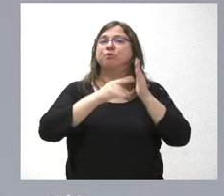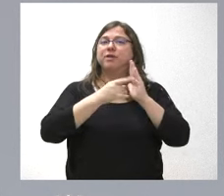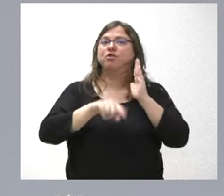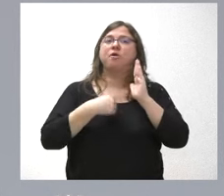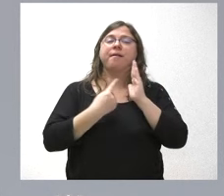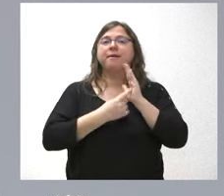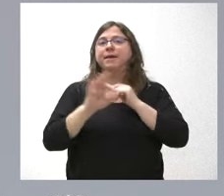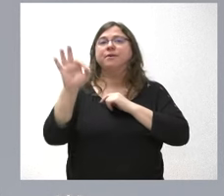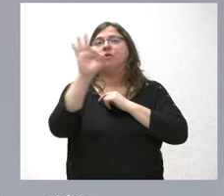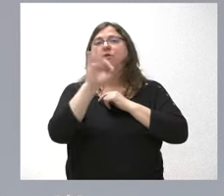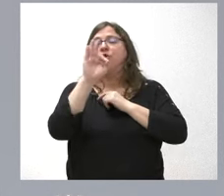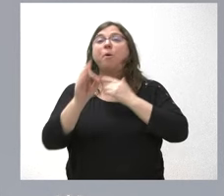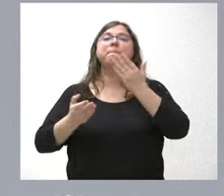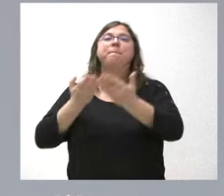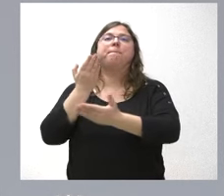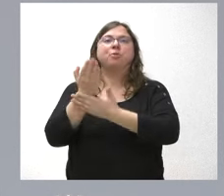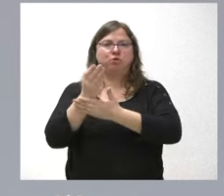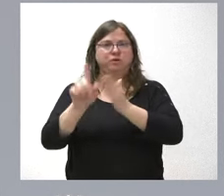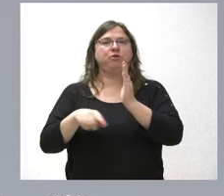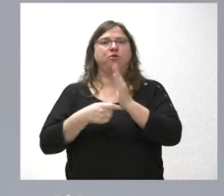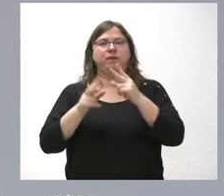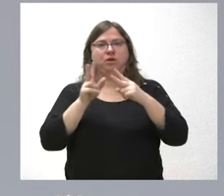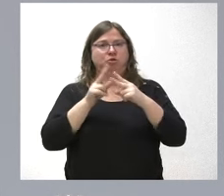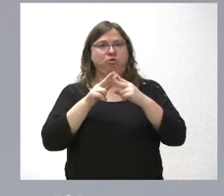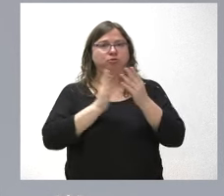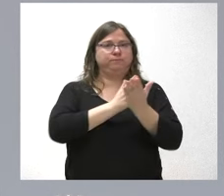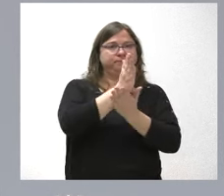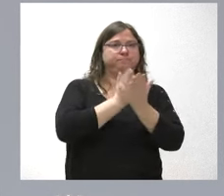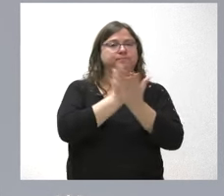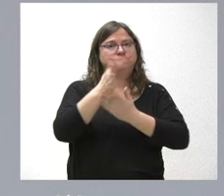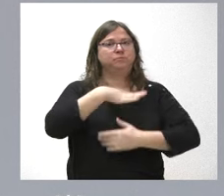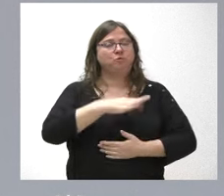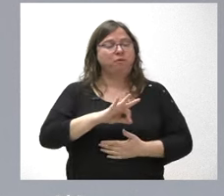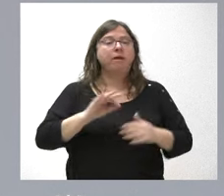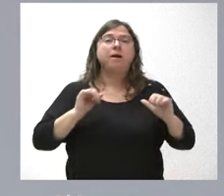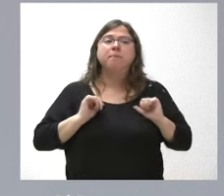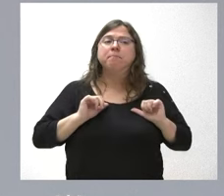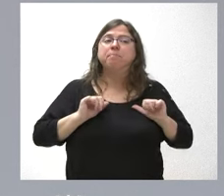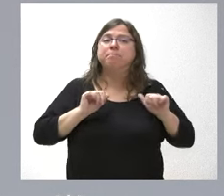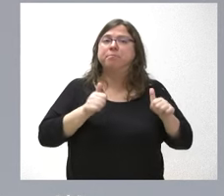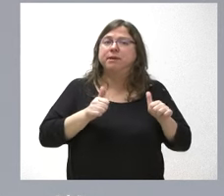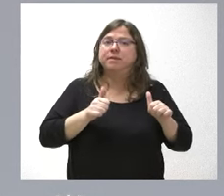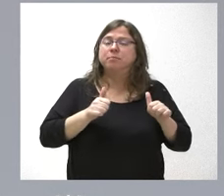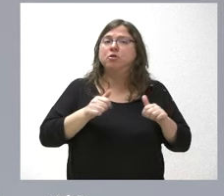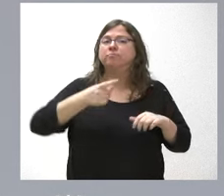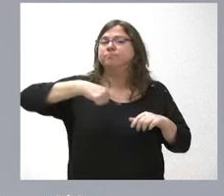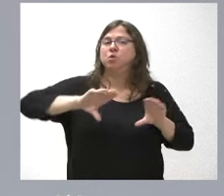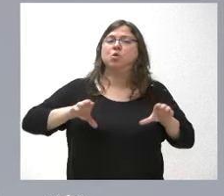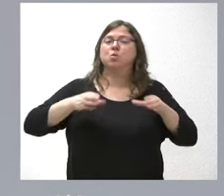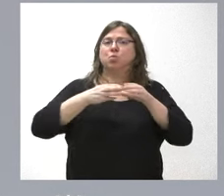o bien como proposiciones de ley. Desde un principio, los grupos